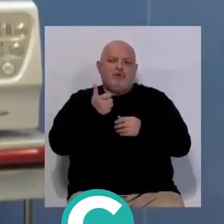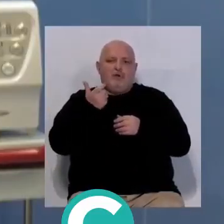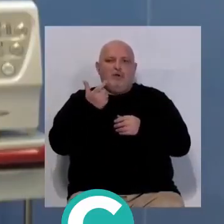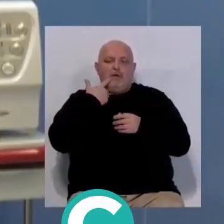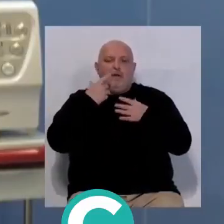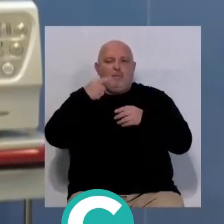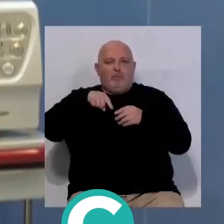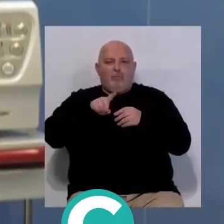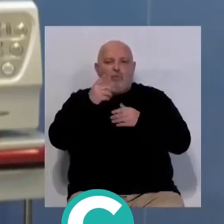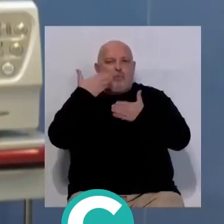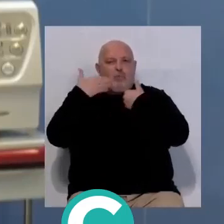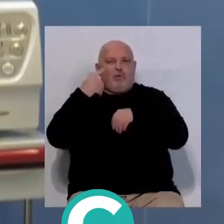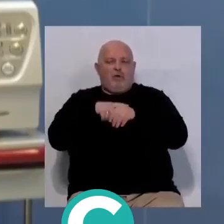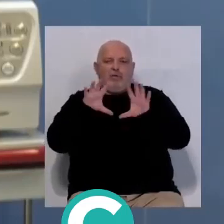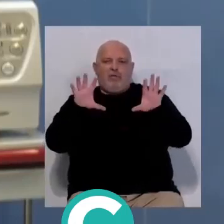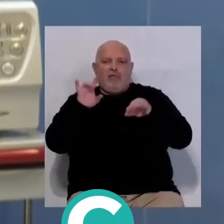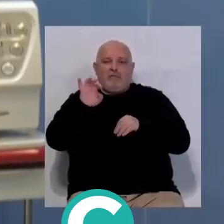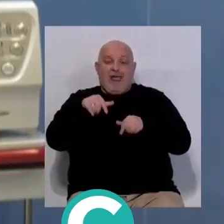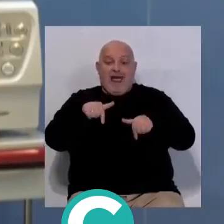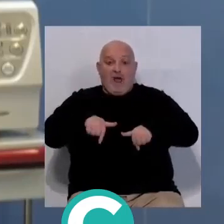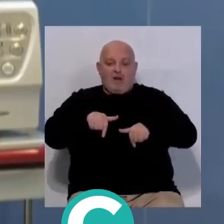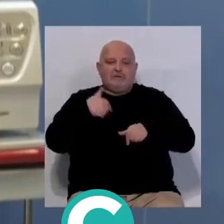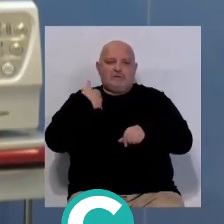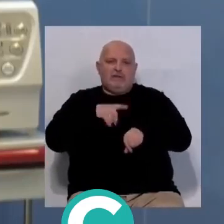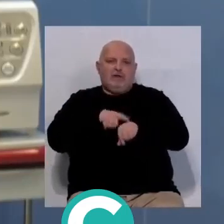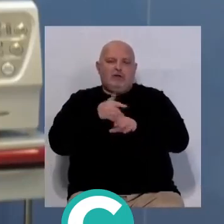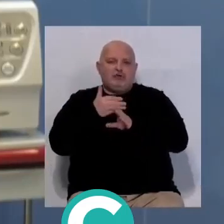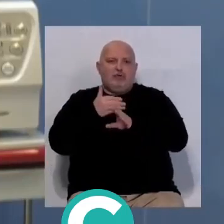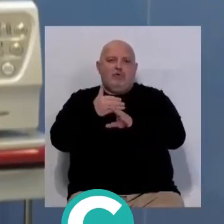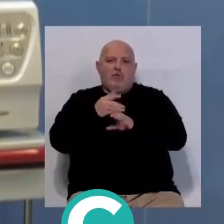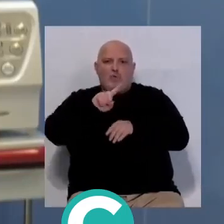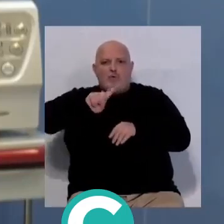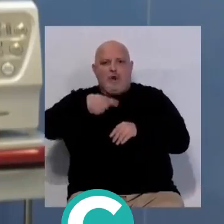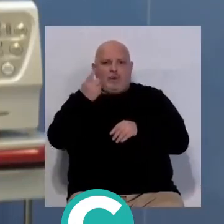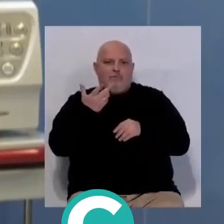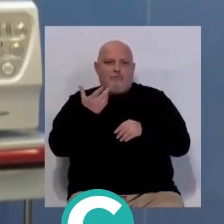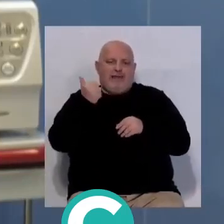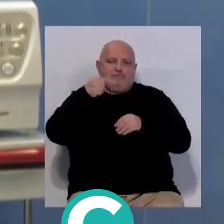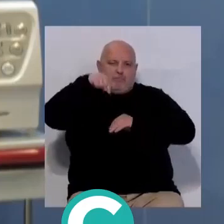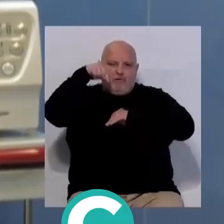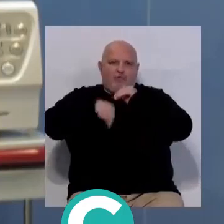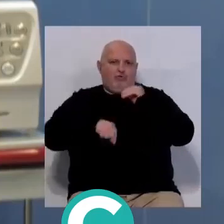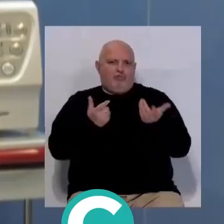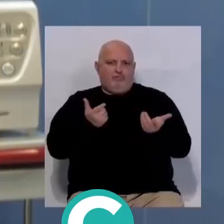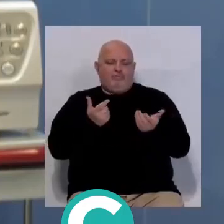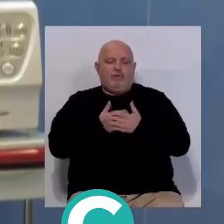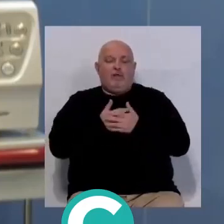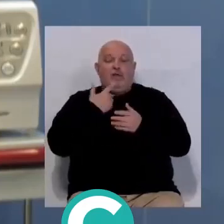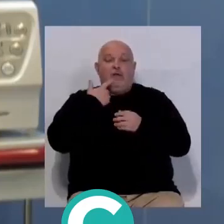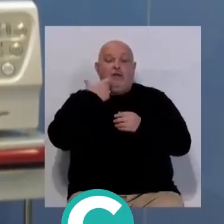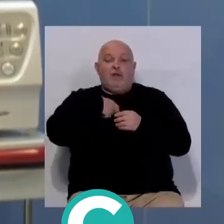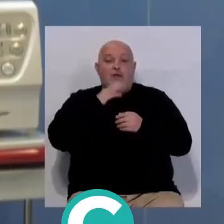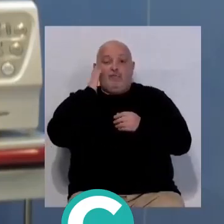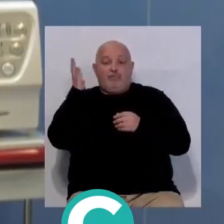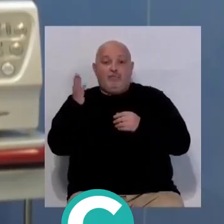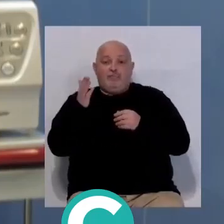una broncoscopia tradicionalmente duraba 10-15 minutos y ahora tenemos tiempos exploratorios de hasta una hora. Evidentemente, un paciente que no esté correctamente